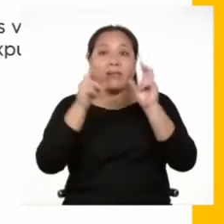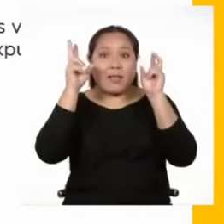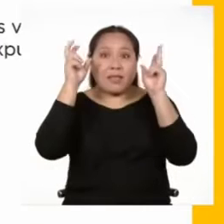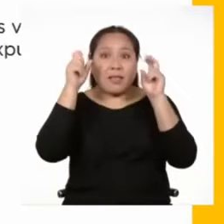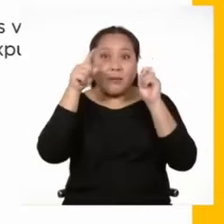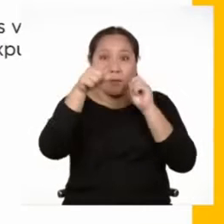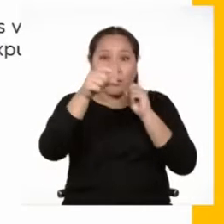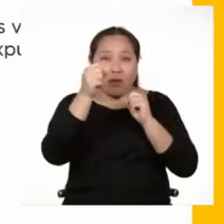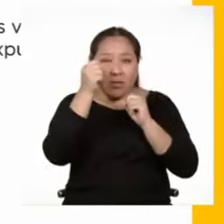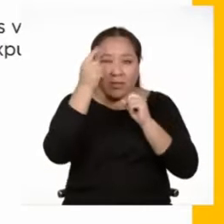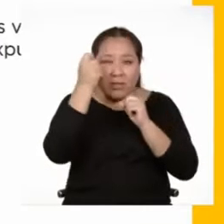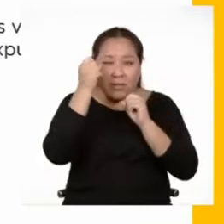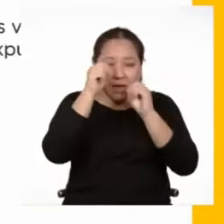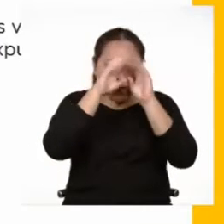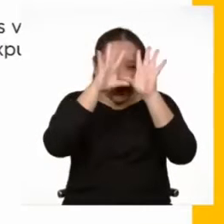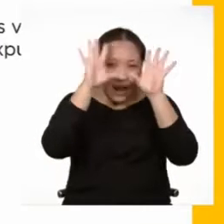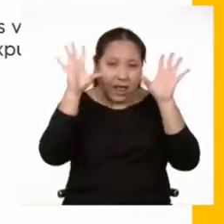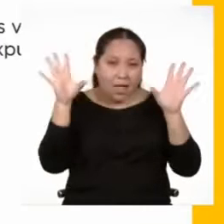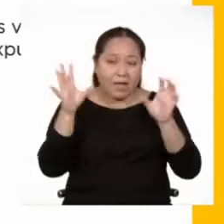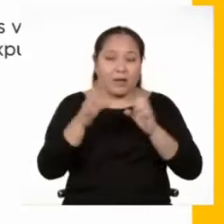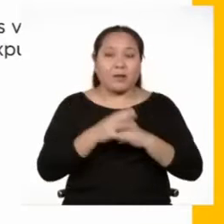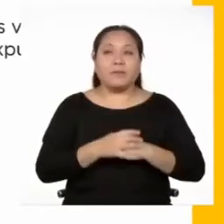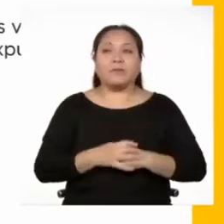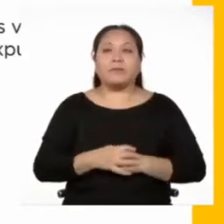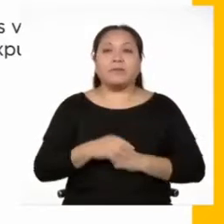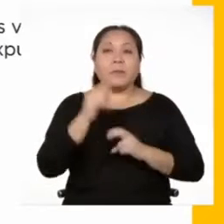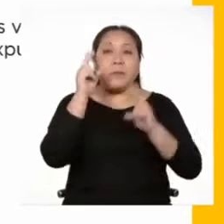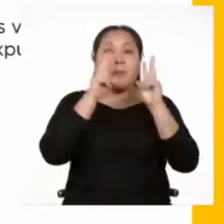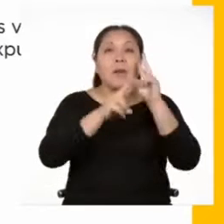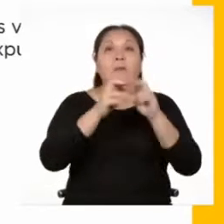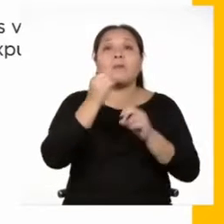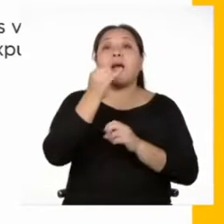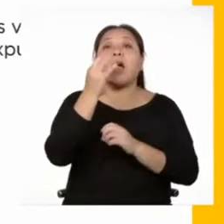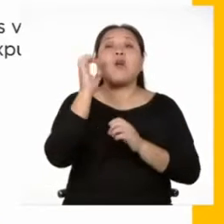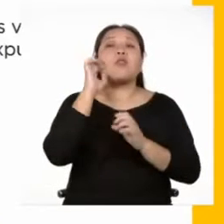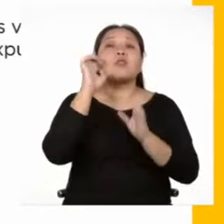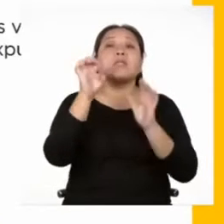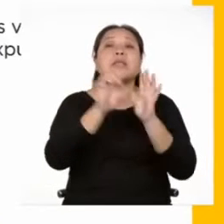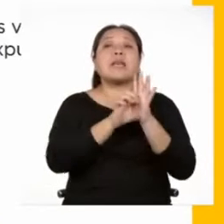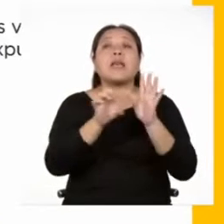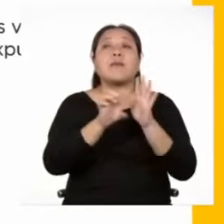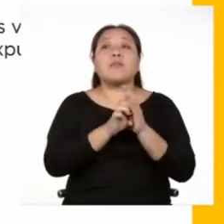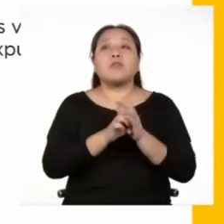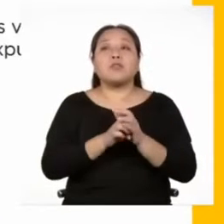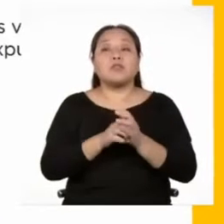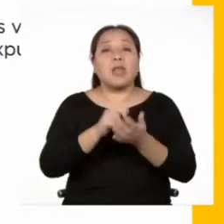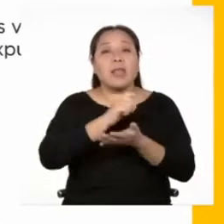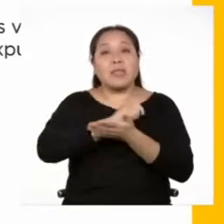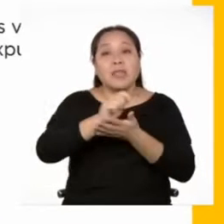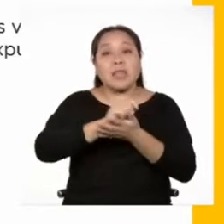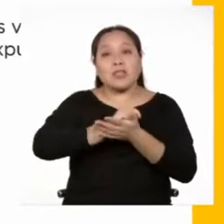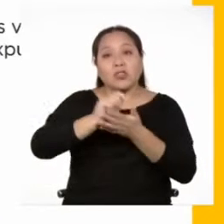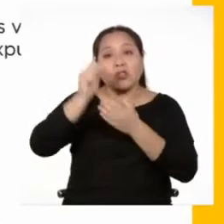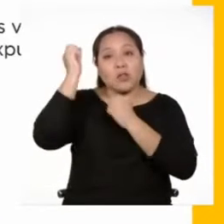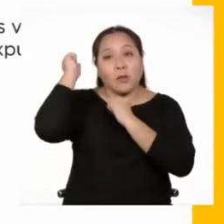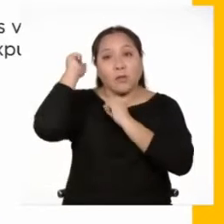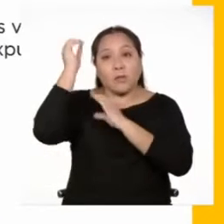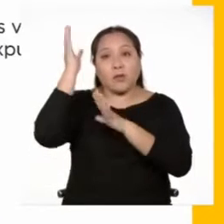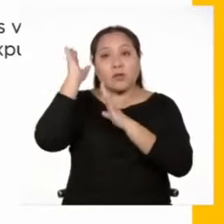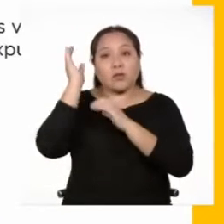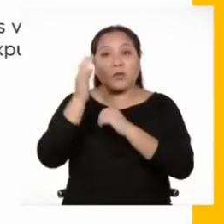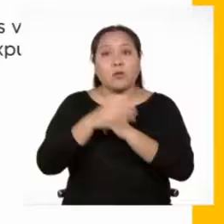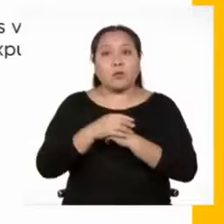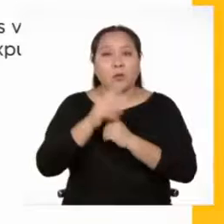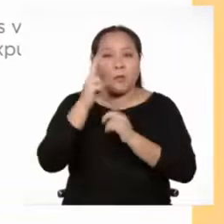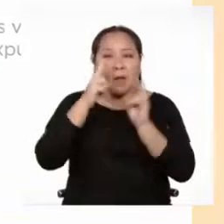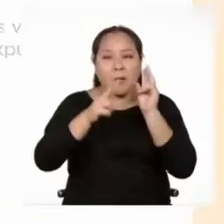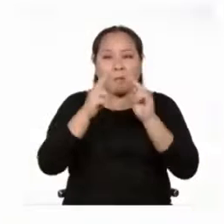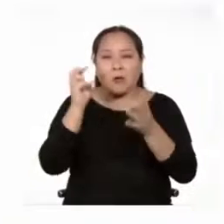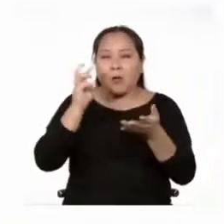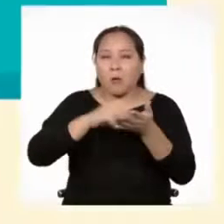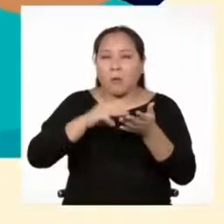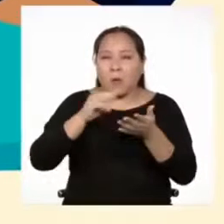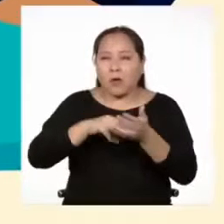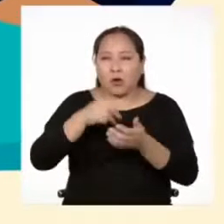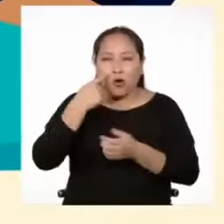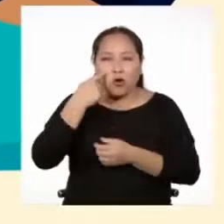comprensión. Ahora vamos a ver algunos ejemplos de textos expositivos. Revisaremos los más comunes.